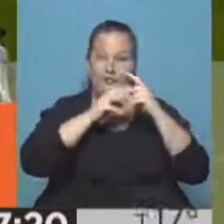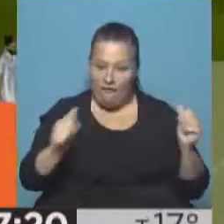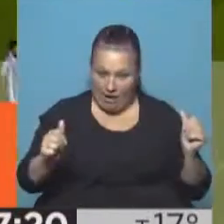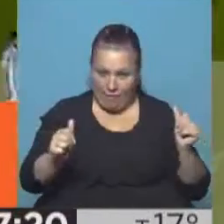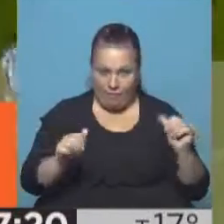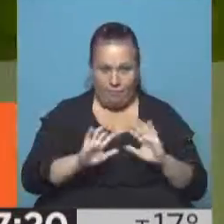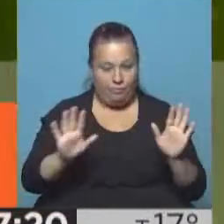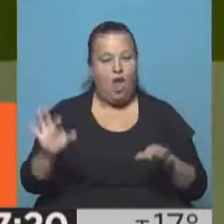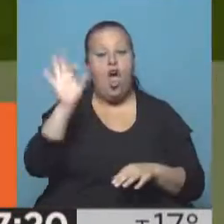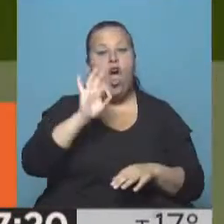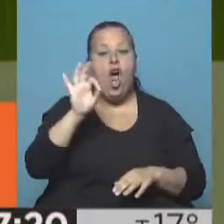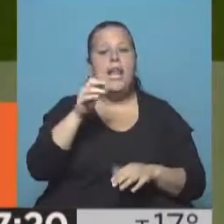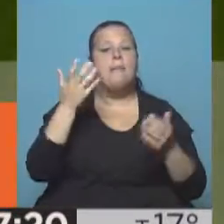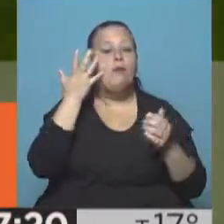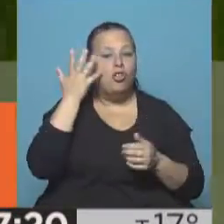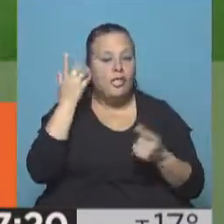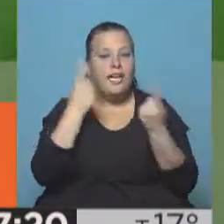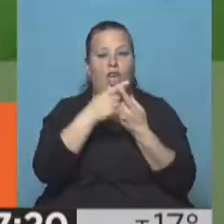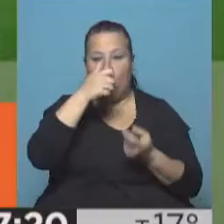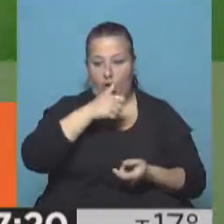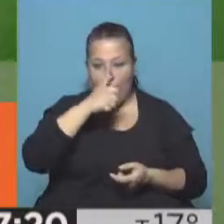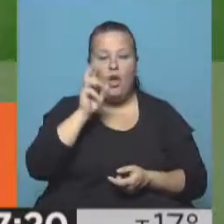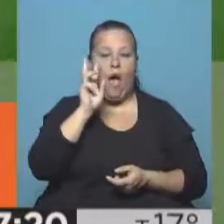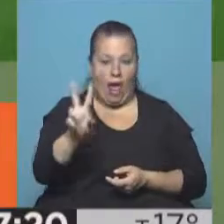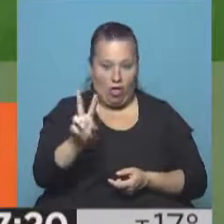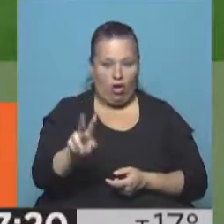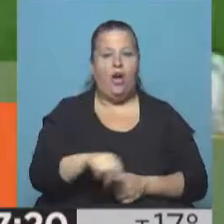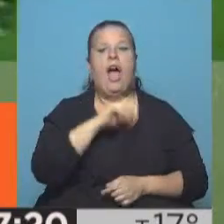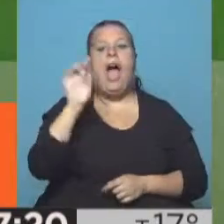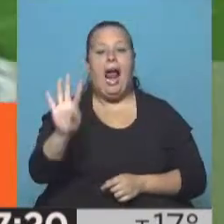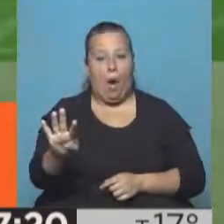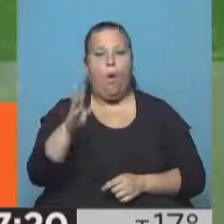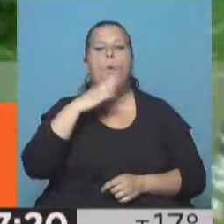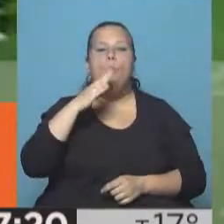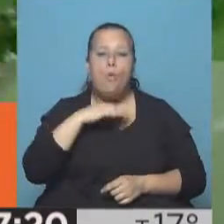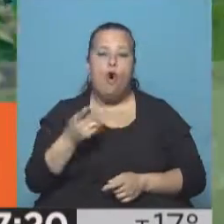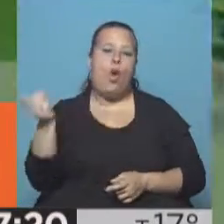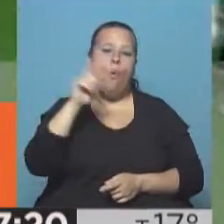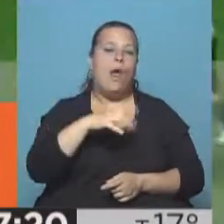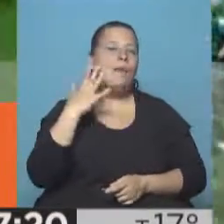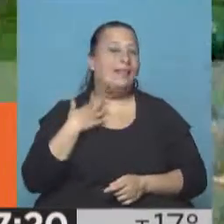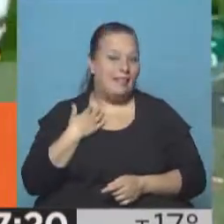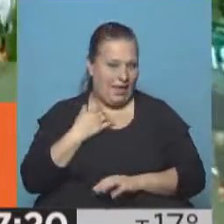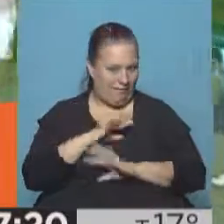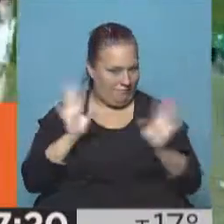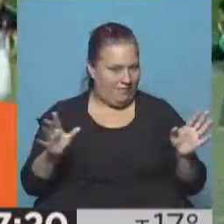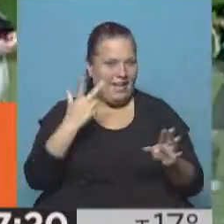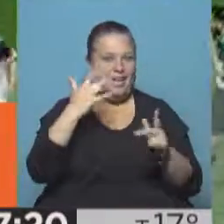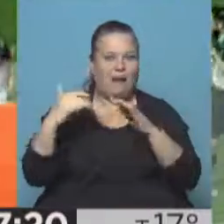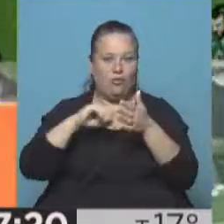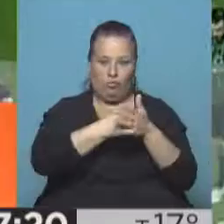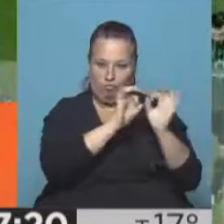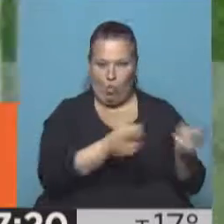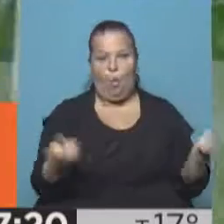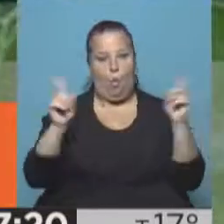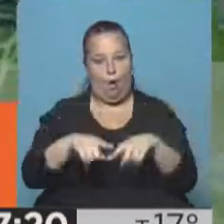finalice. Olimpo Tigre van a abrir la jornada de domingo desde las 2 de la tarde a las 16. Boca con la vuelta de Carlos Tevez, ya cumpliendo los 3 partidos de